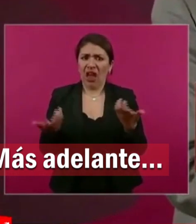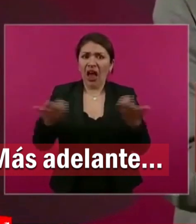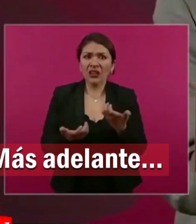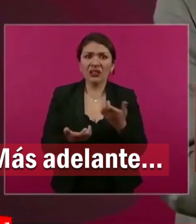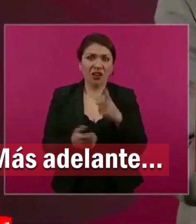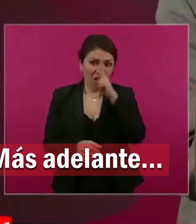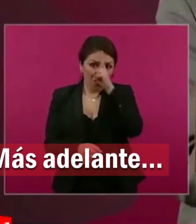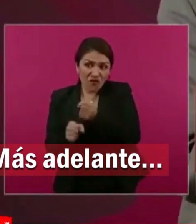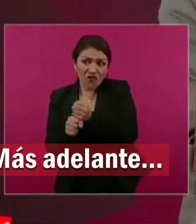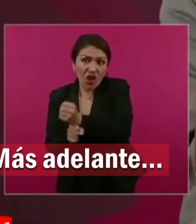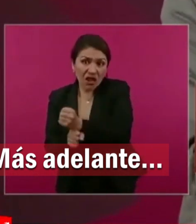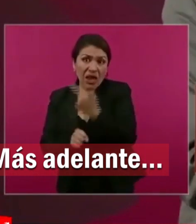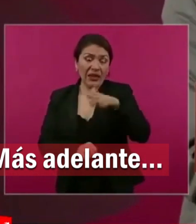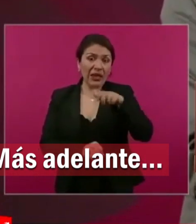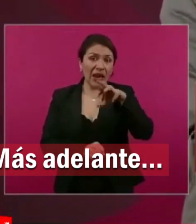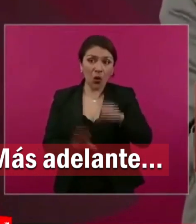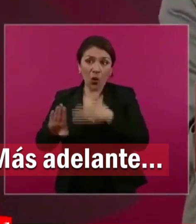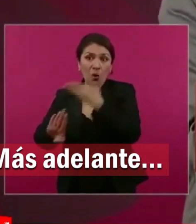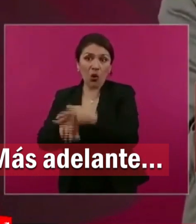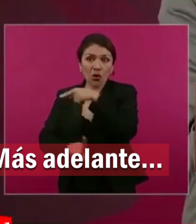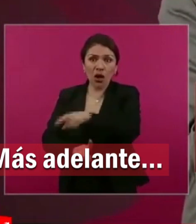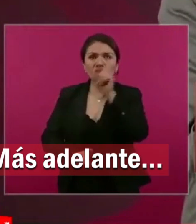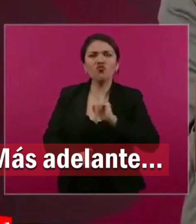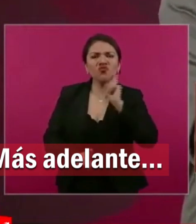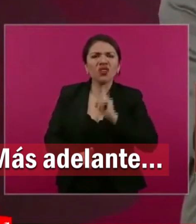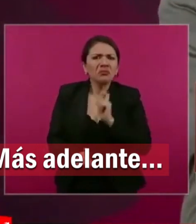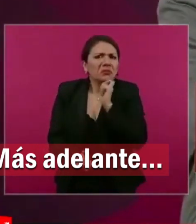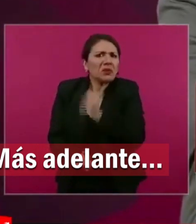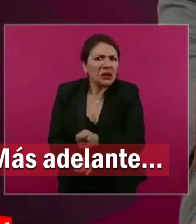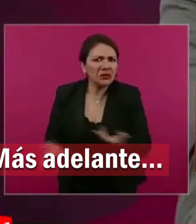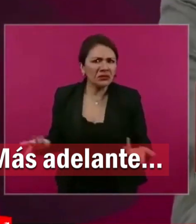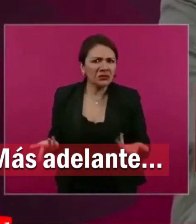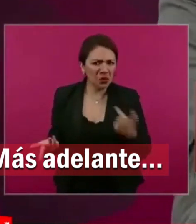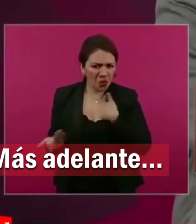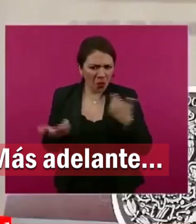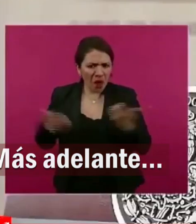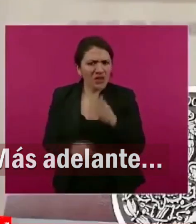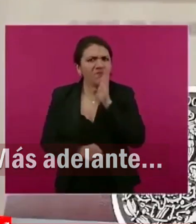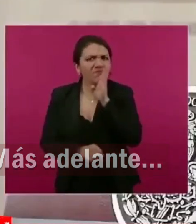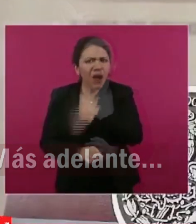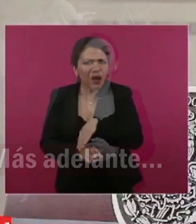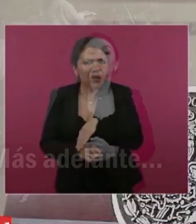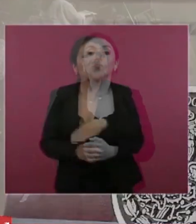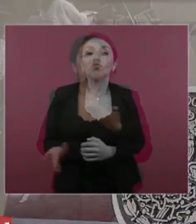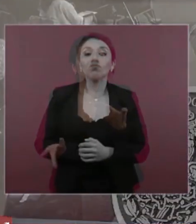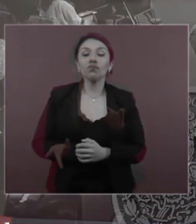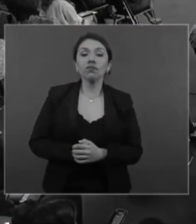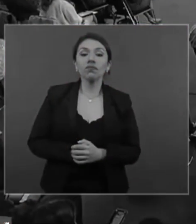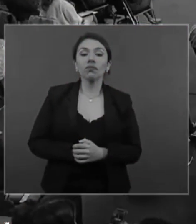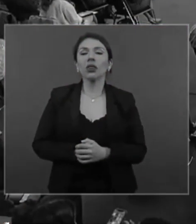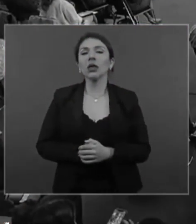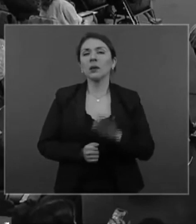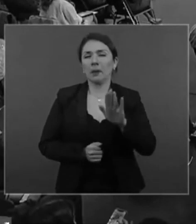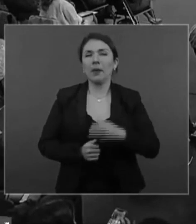la violencia política de género que cometí en contra de la señora.